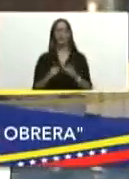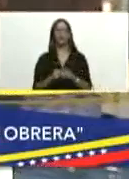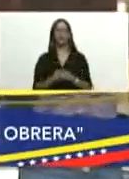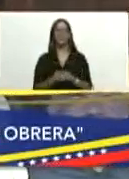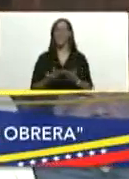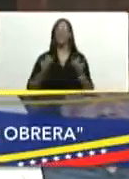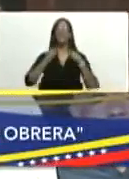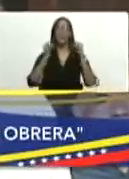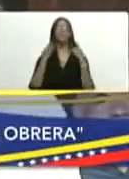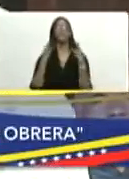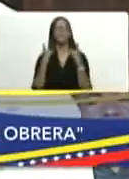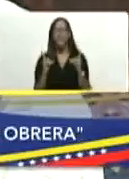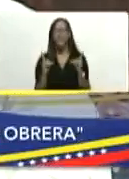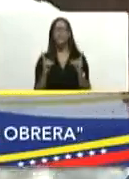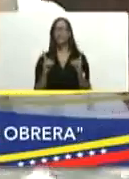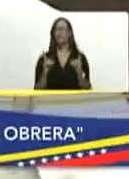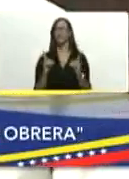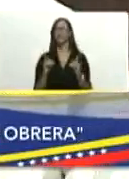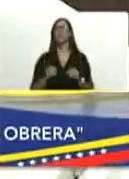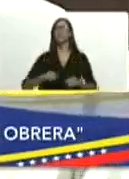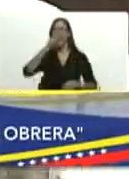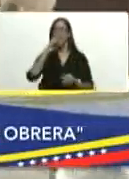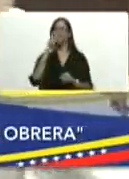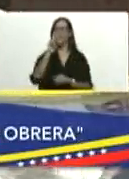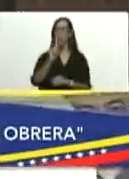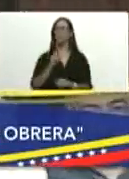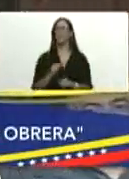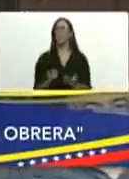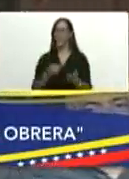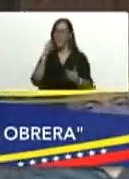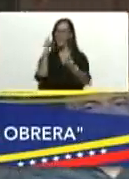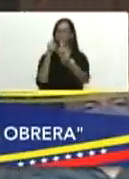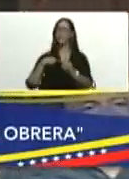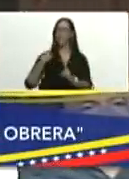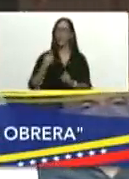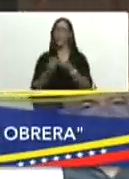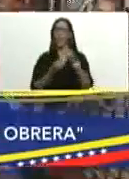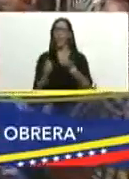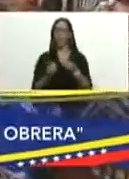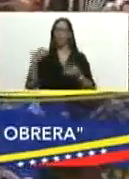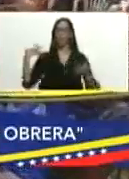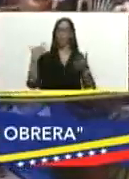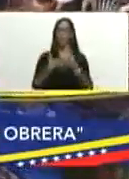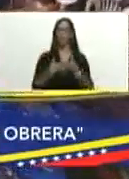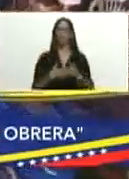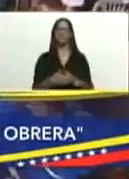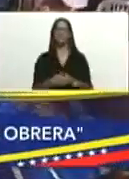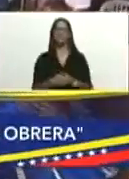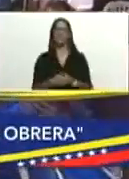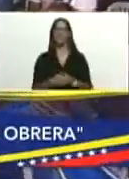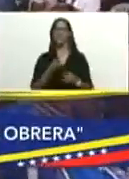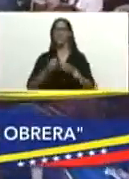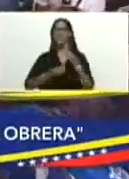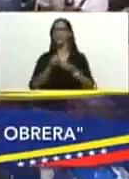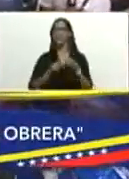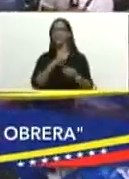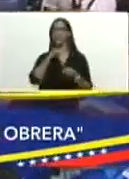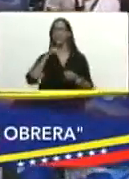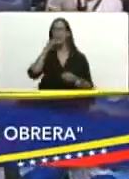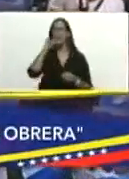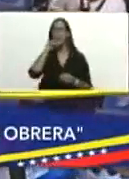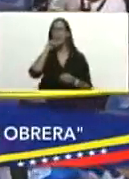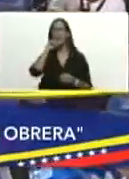la gran independencia del Siglo 21 es el reto que tenemos como generación dejarle a nuestros